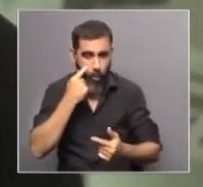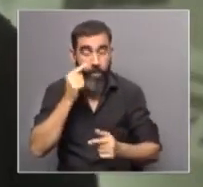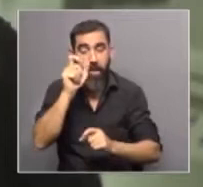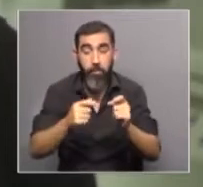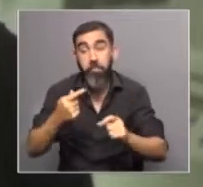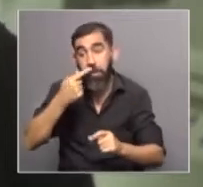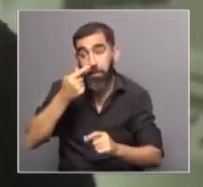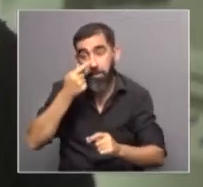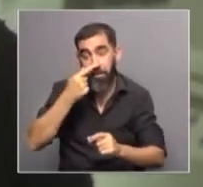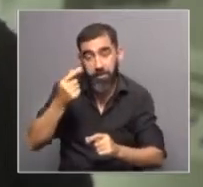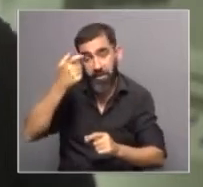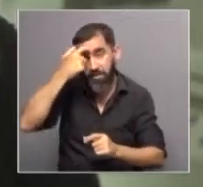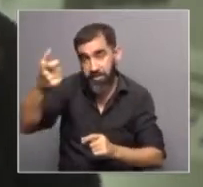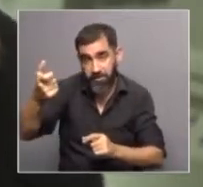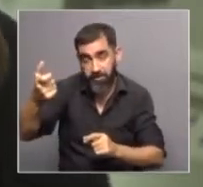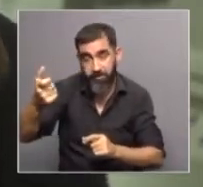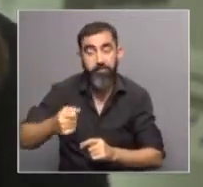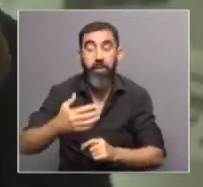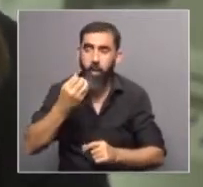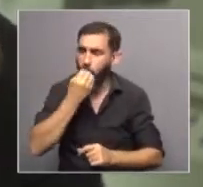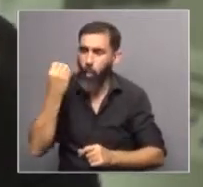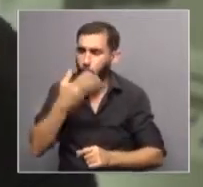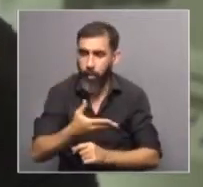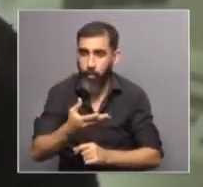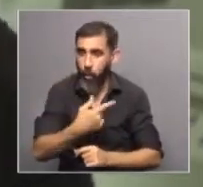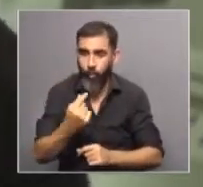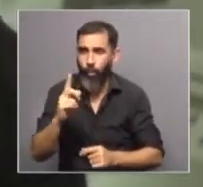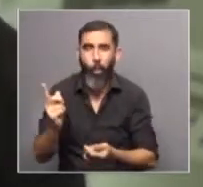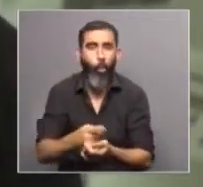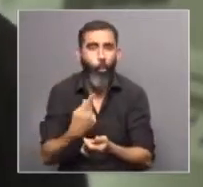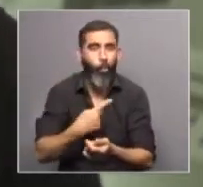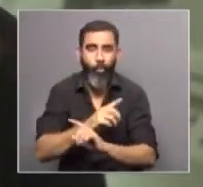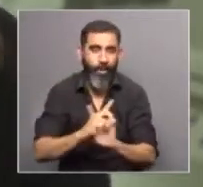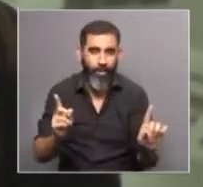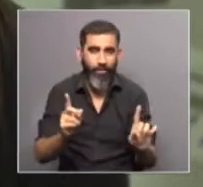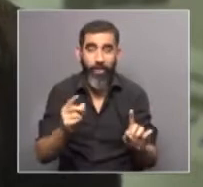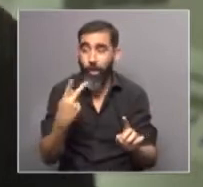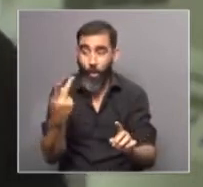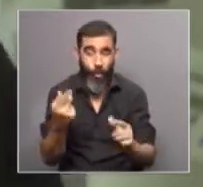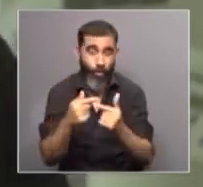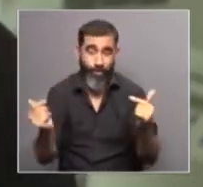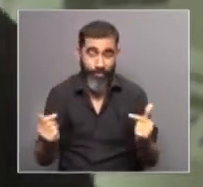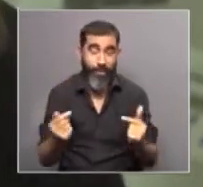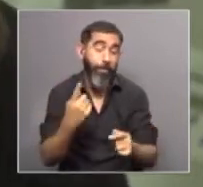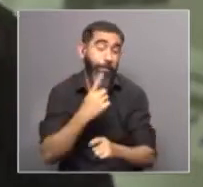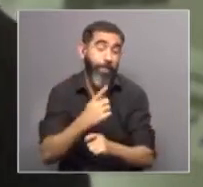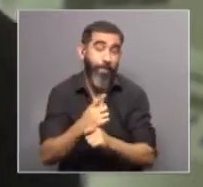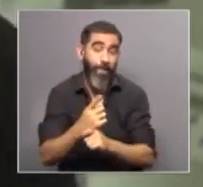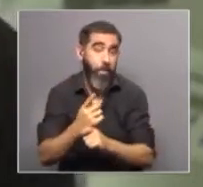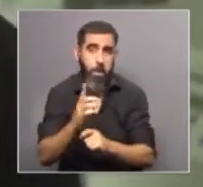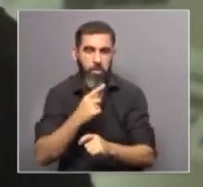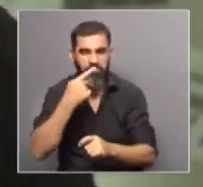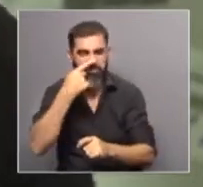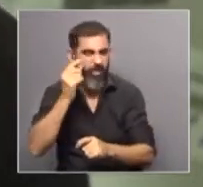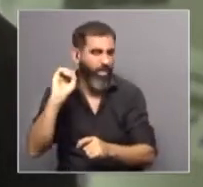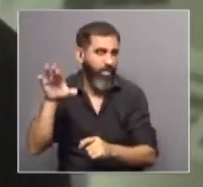estuviera interesada en lo que nosotros hacíamos, y creo que estuvo buenísimo. Nosotros no estábamos acostumbrados a eso, y creo que era de los dos lados. Por un lado, quizás no había demasiado